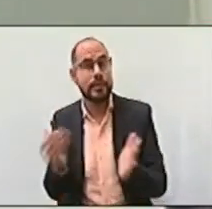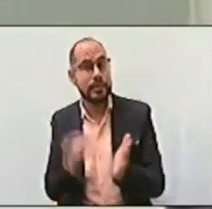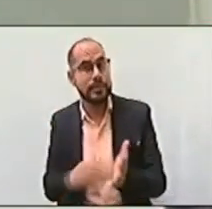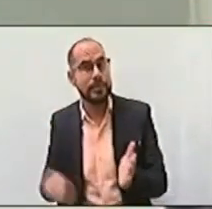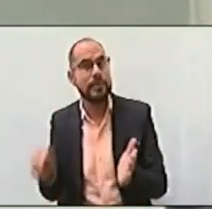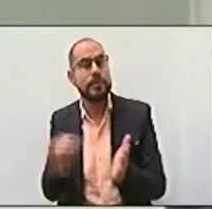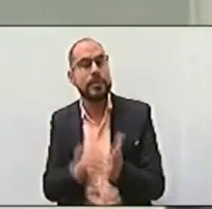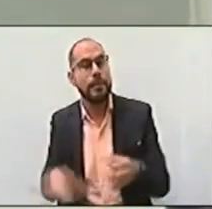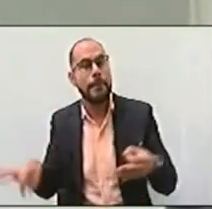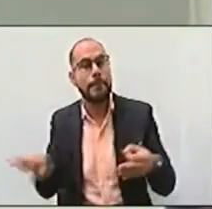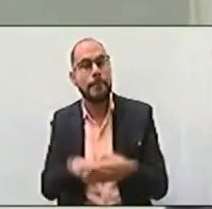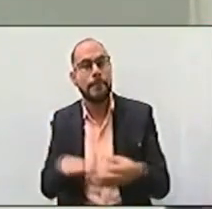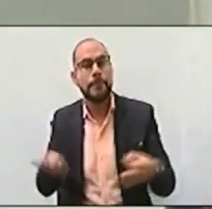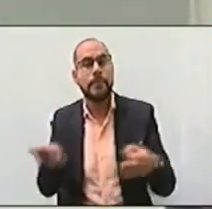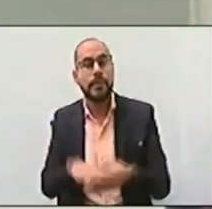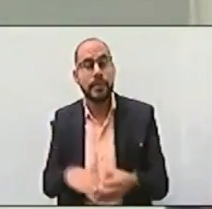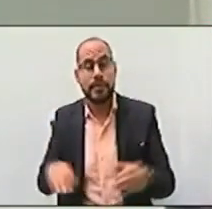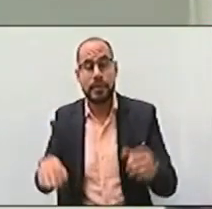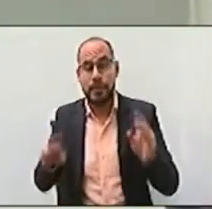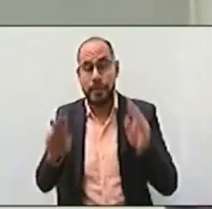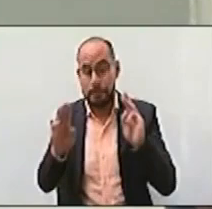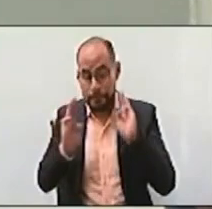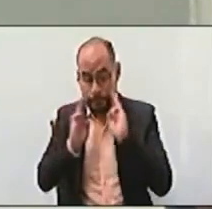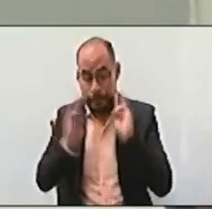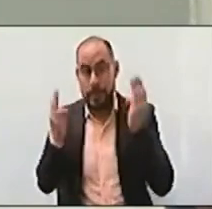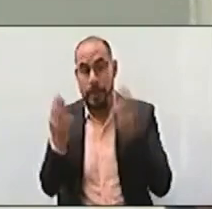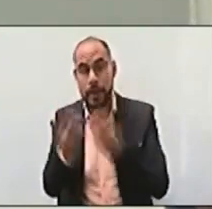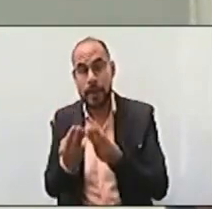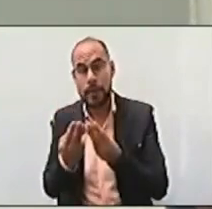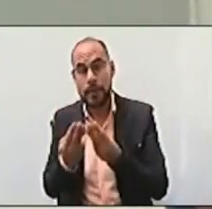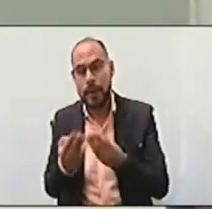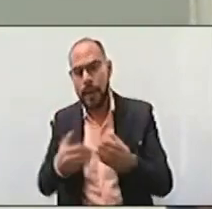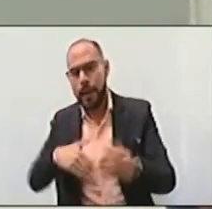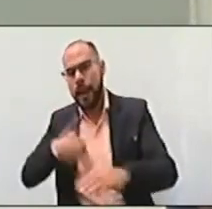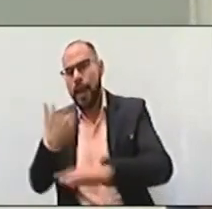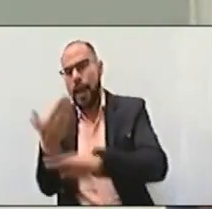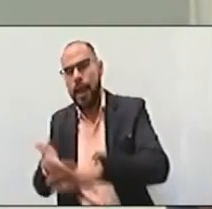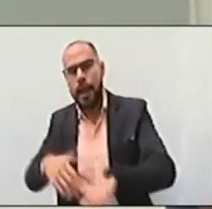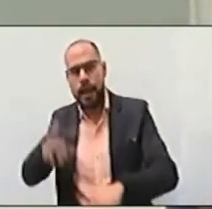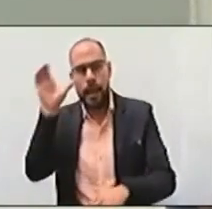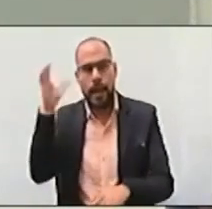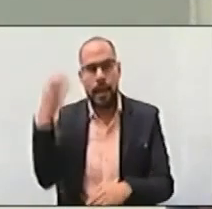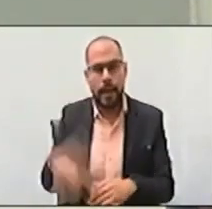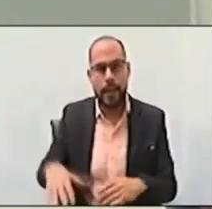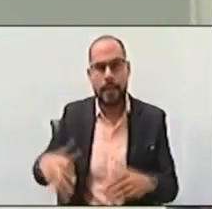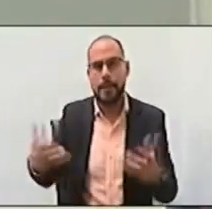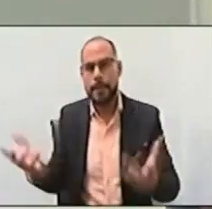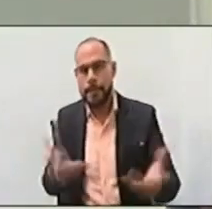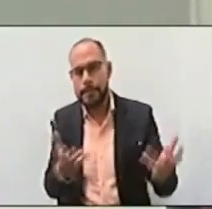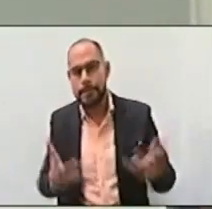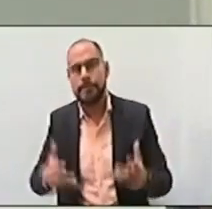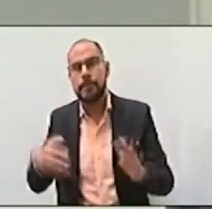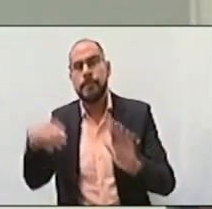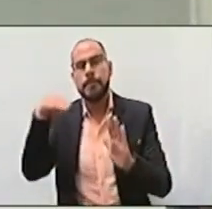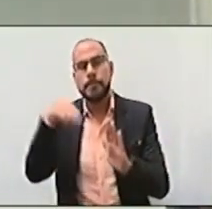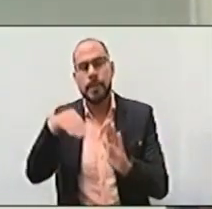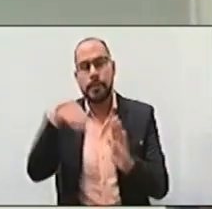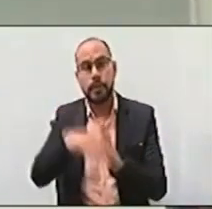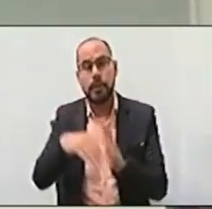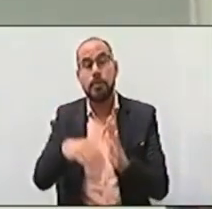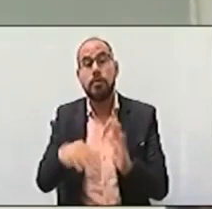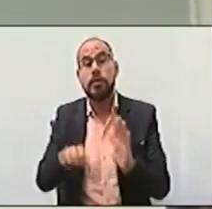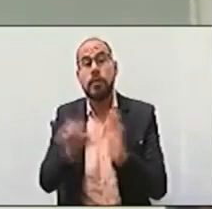delictiva, viene a la baja, aunque habremos de reconocer que hay estados como